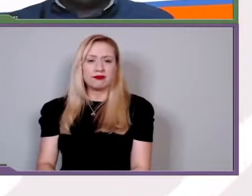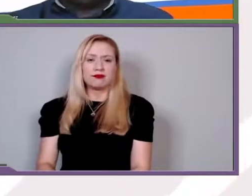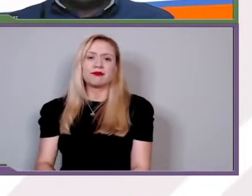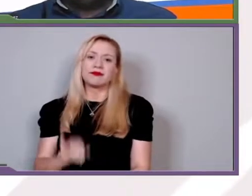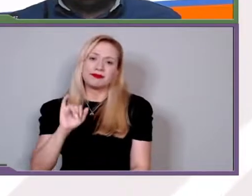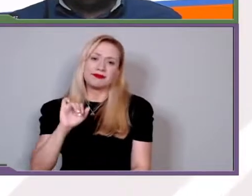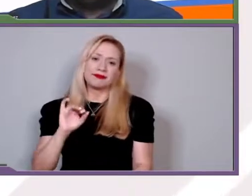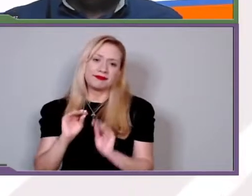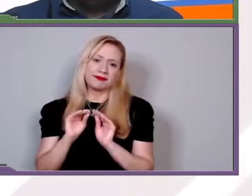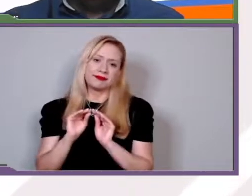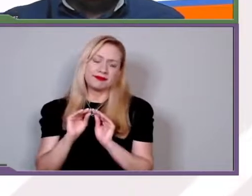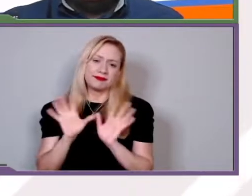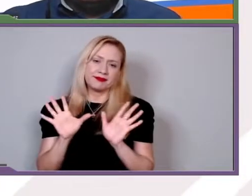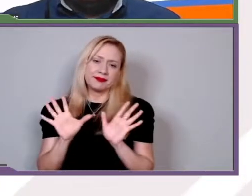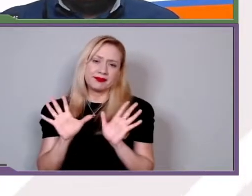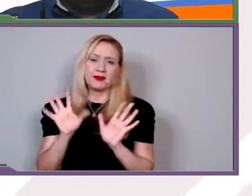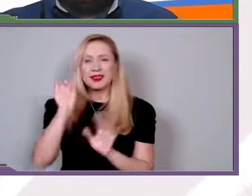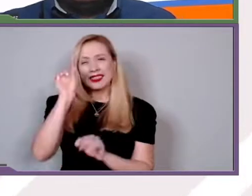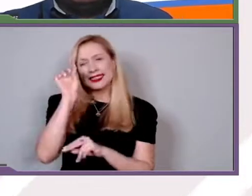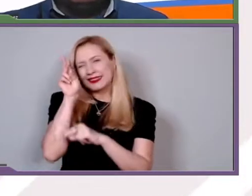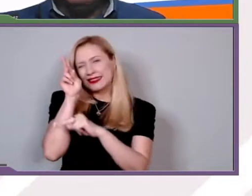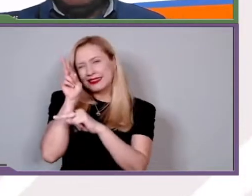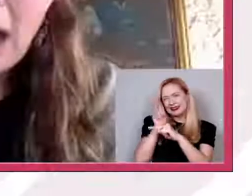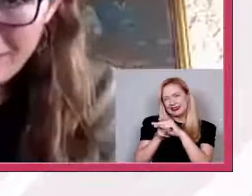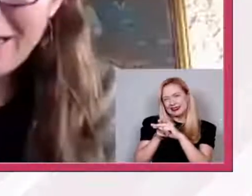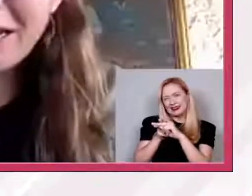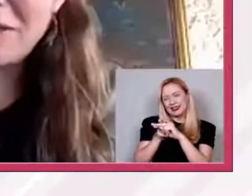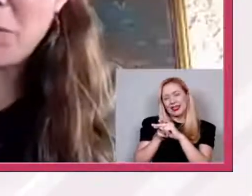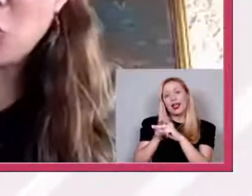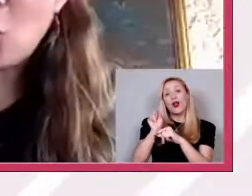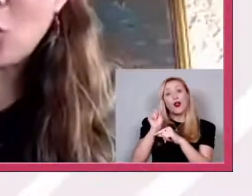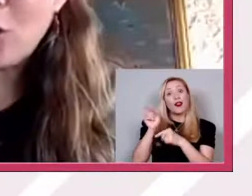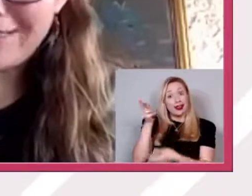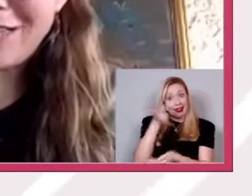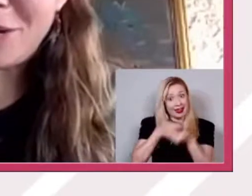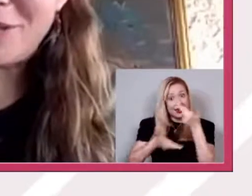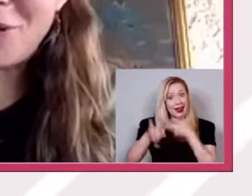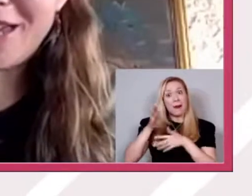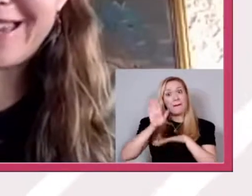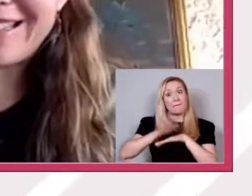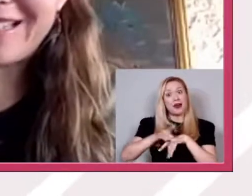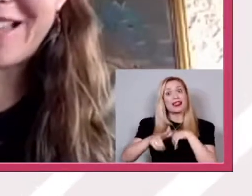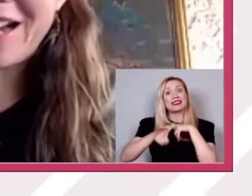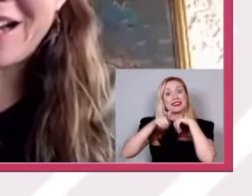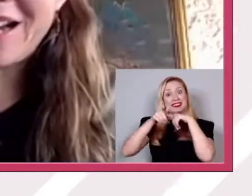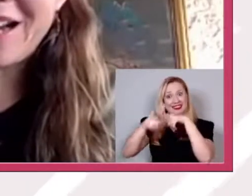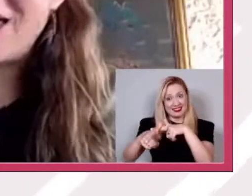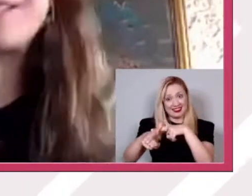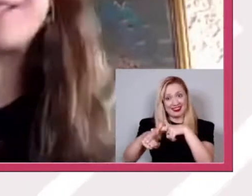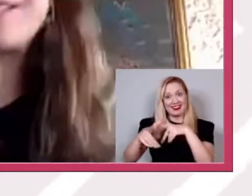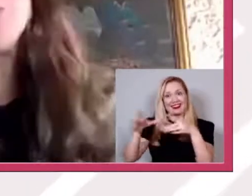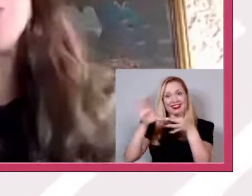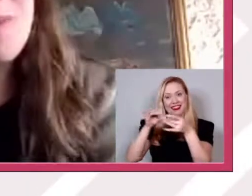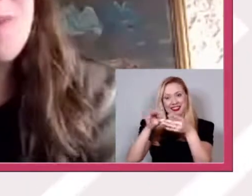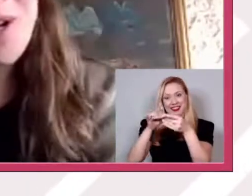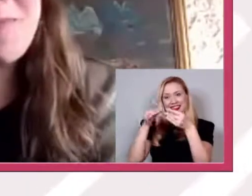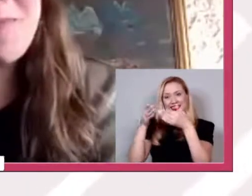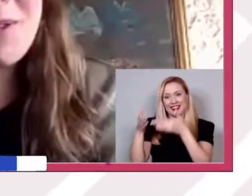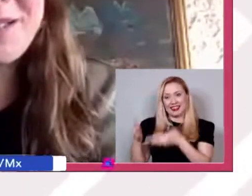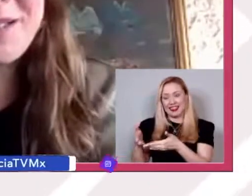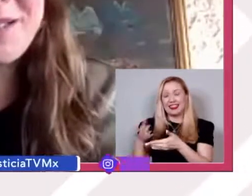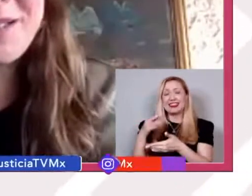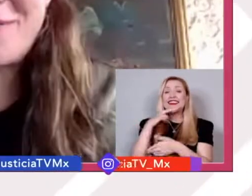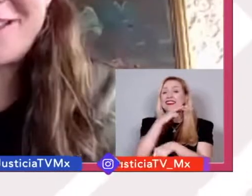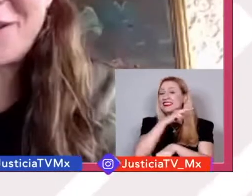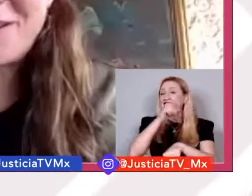supuesto. Tenemos que hacer un corte, Lisette. Ahorita regresamos con esa intervención que quieres hacer. Se nos va el tiempo muy rápido